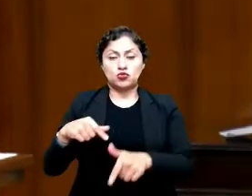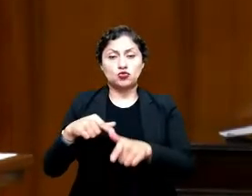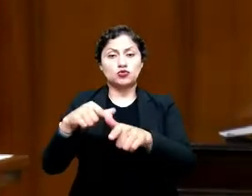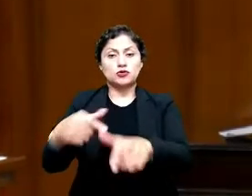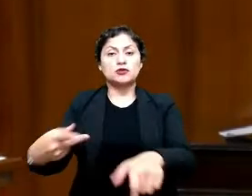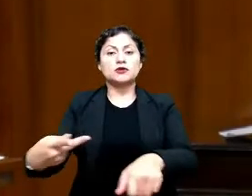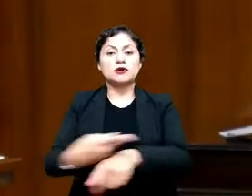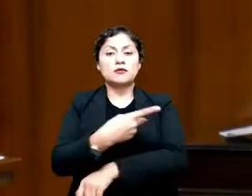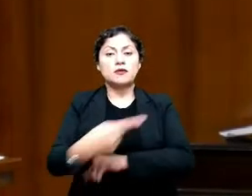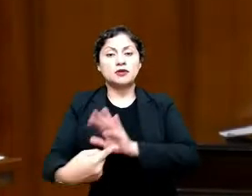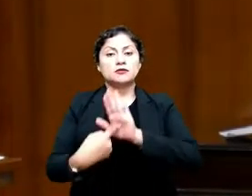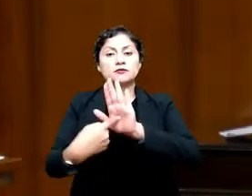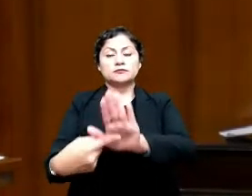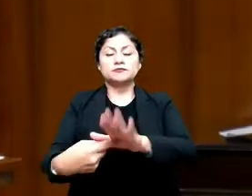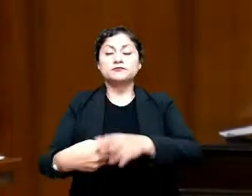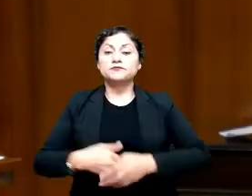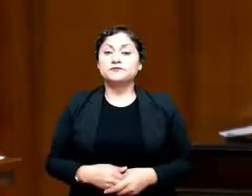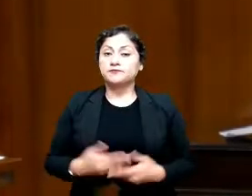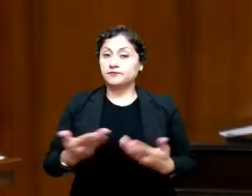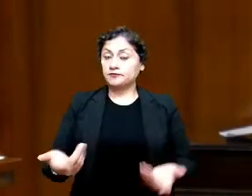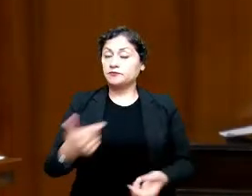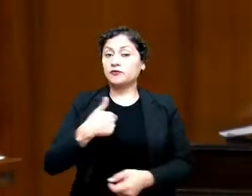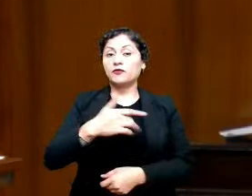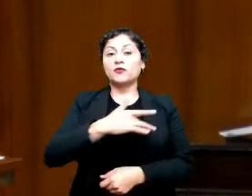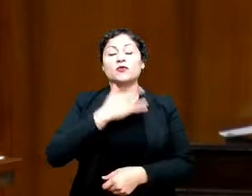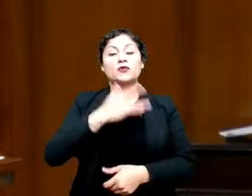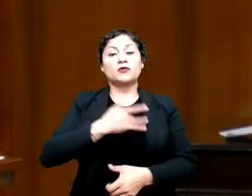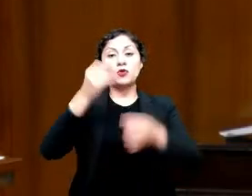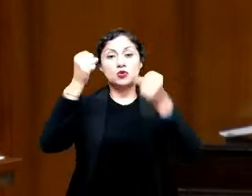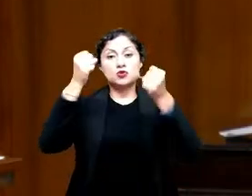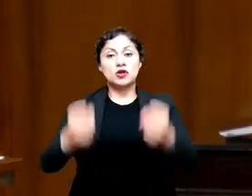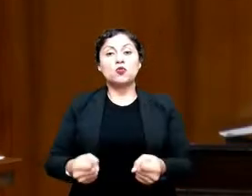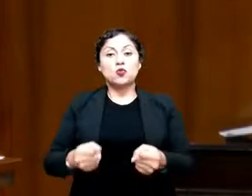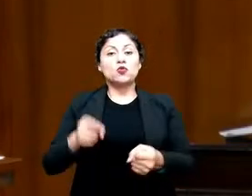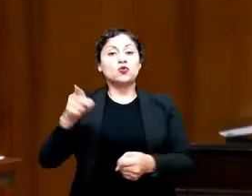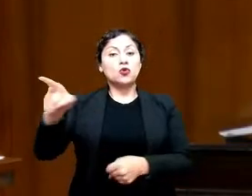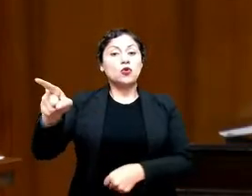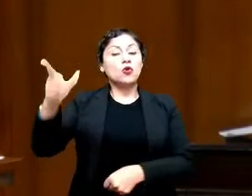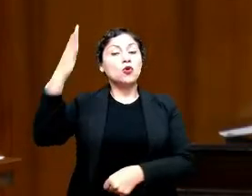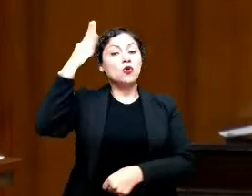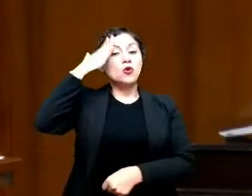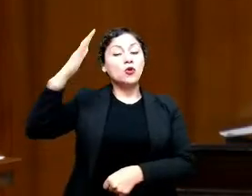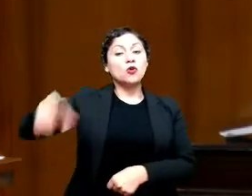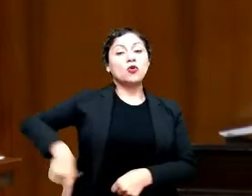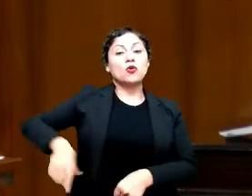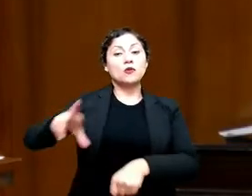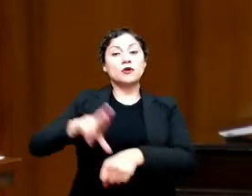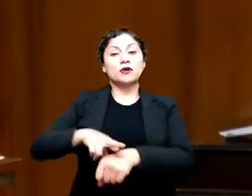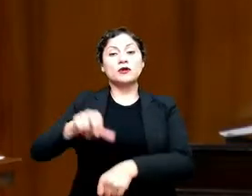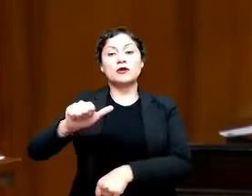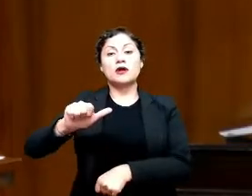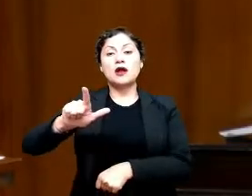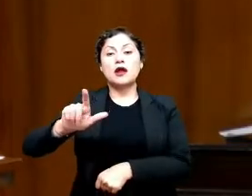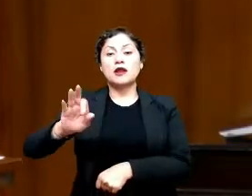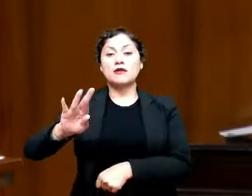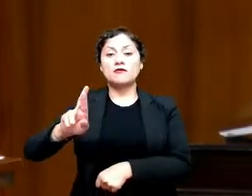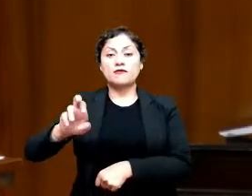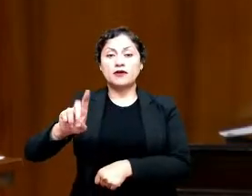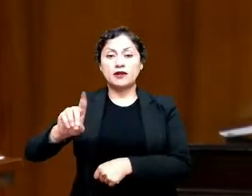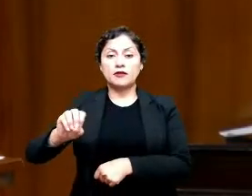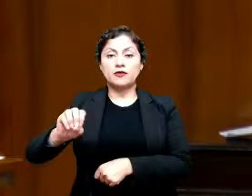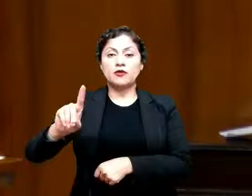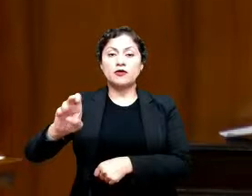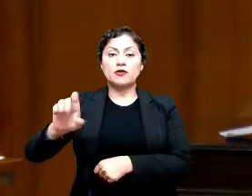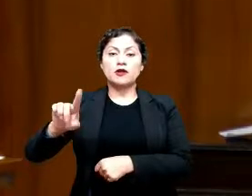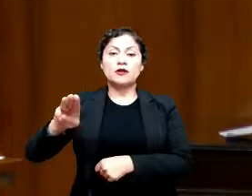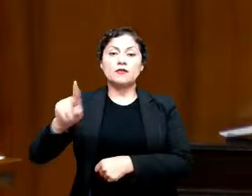Estatal. Estoy seguro que el gobierno que encabeza el gobernador Alfredo del Mazo Maza tiene logros